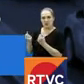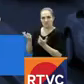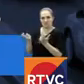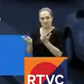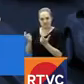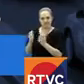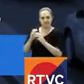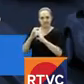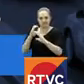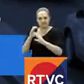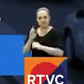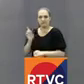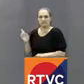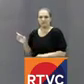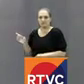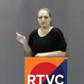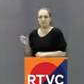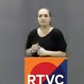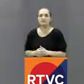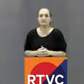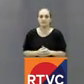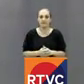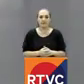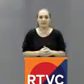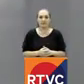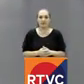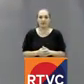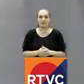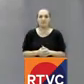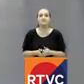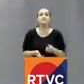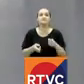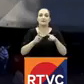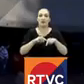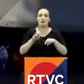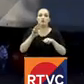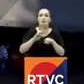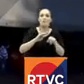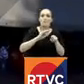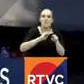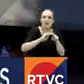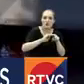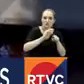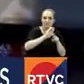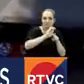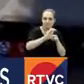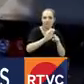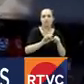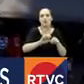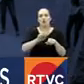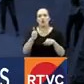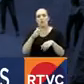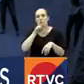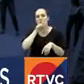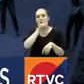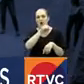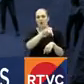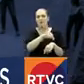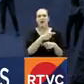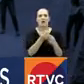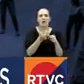pesado 343.000 pesos. El aumento de la tarifa en el pasaje del Metrolínea y los buses de transporte convencional en Bucaramanga quedó